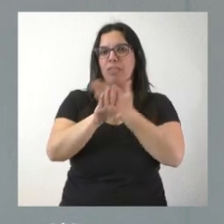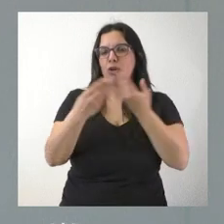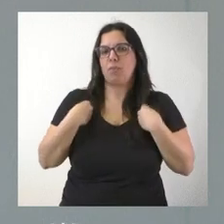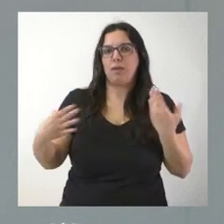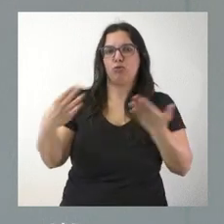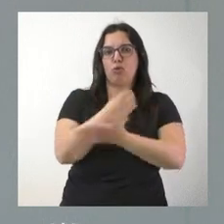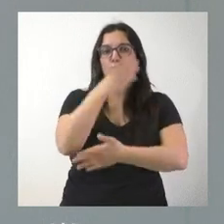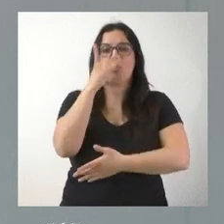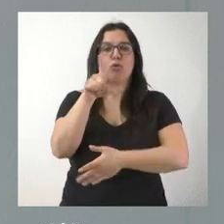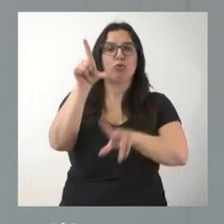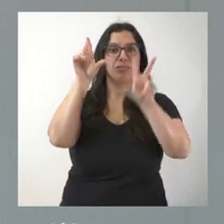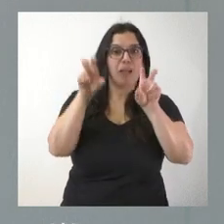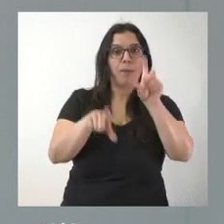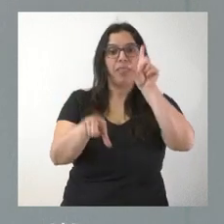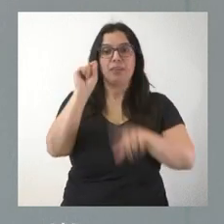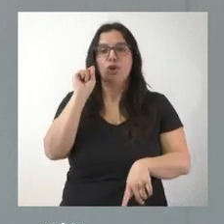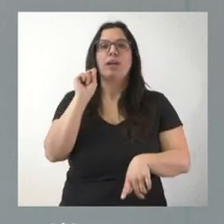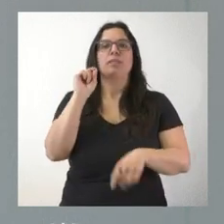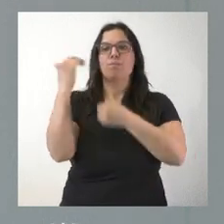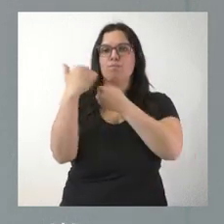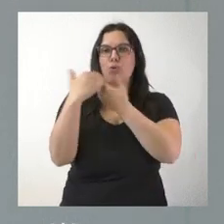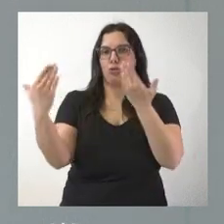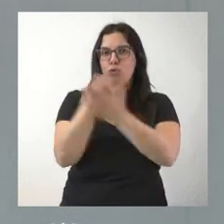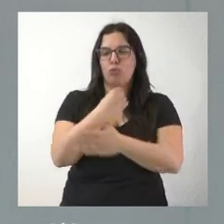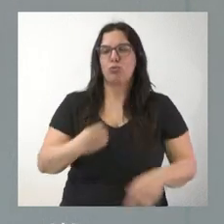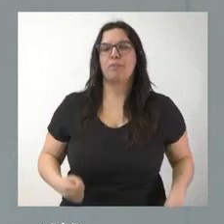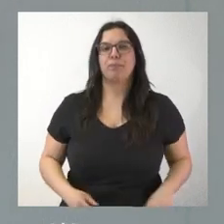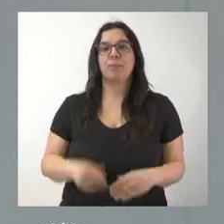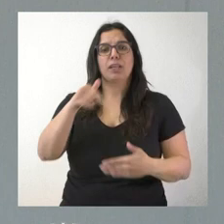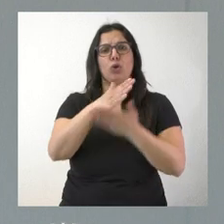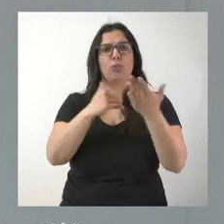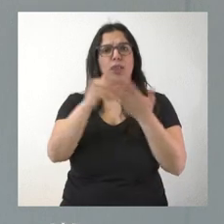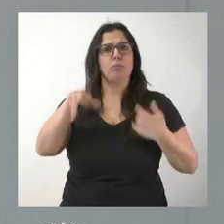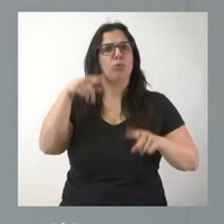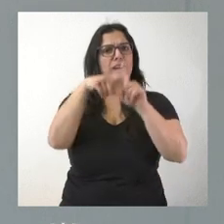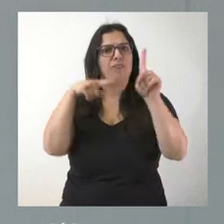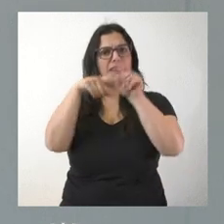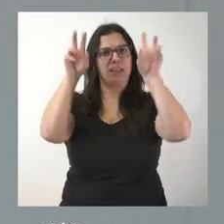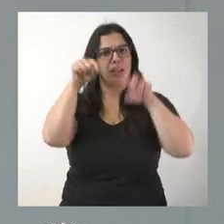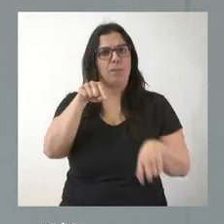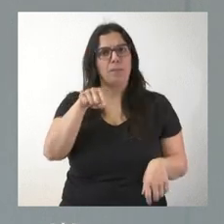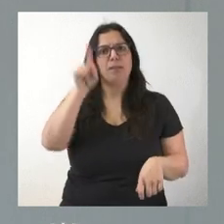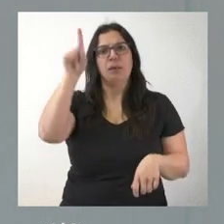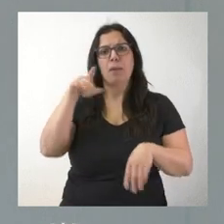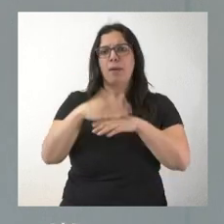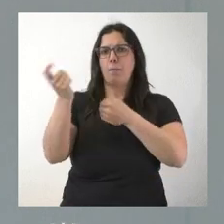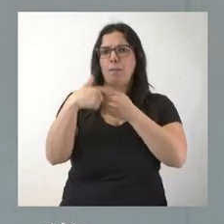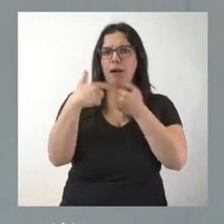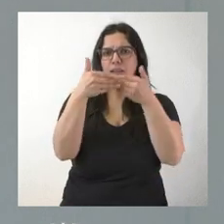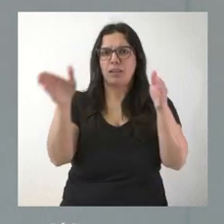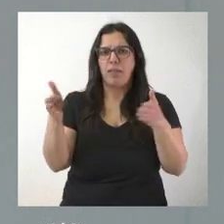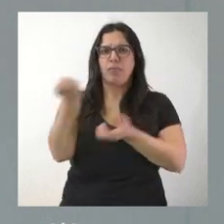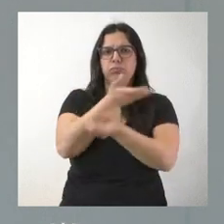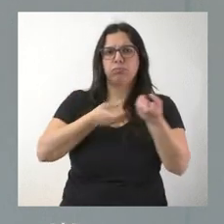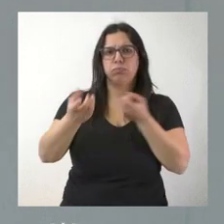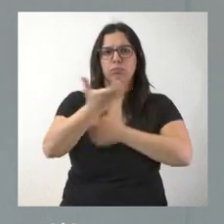y decisiones de pleno se toman contando con todos los vecinos nuestra comunidad es una referencia en este ámbito también de participación municipal